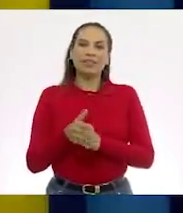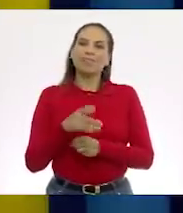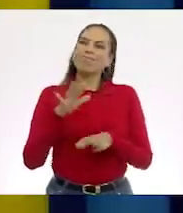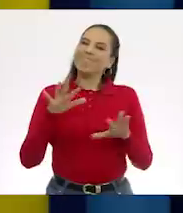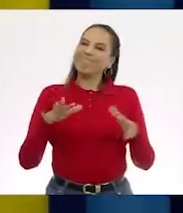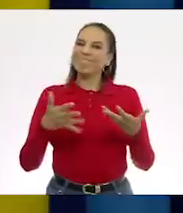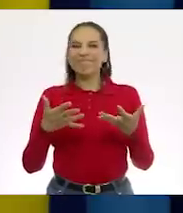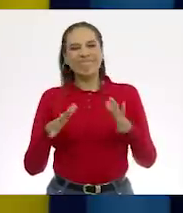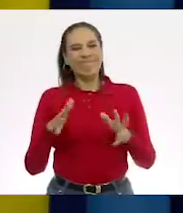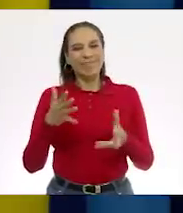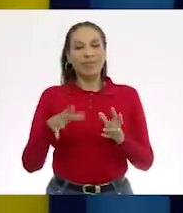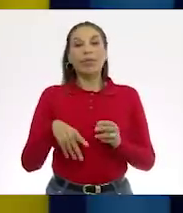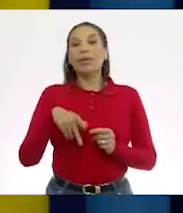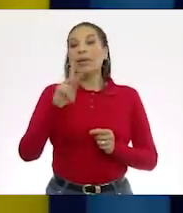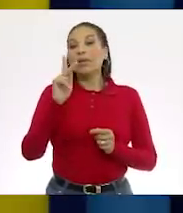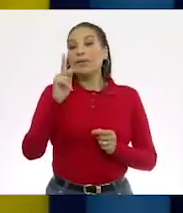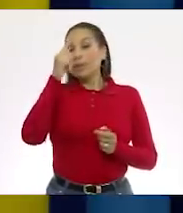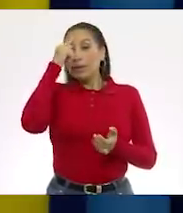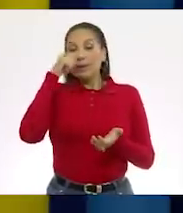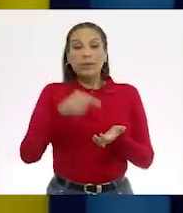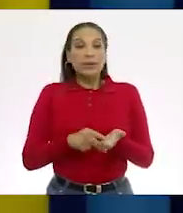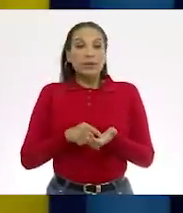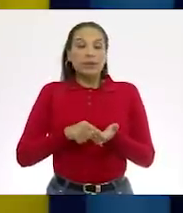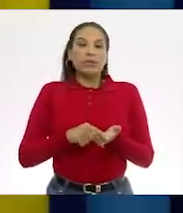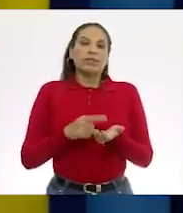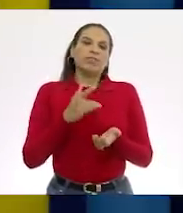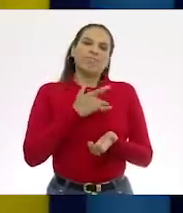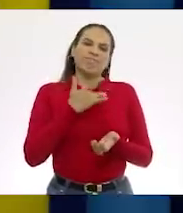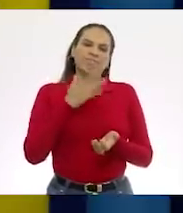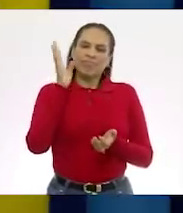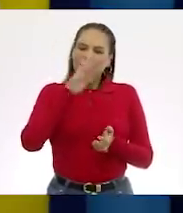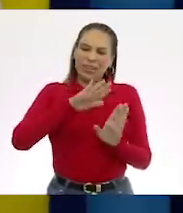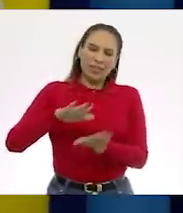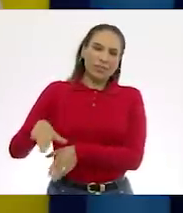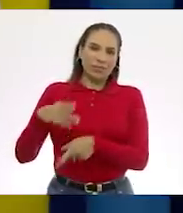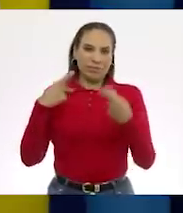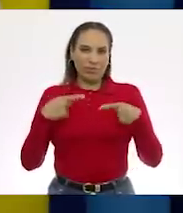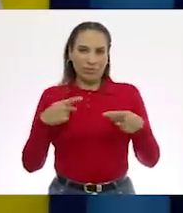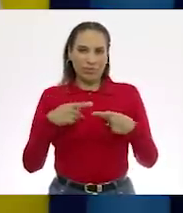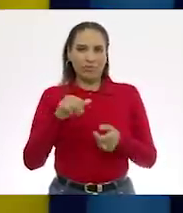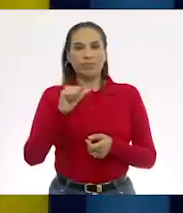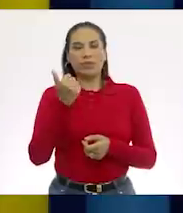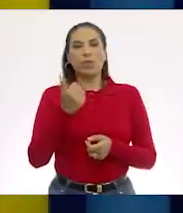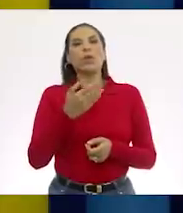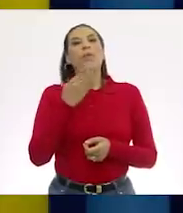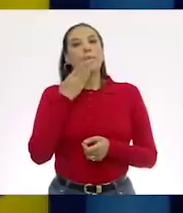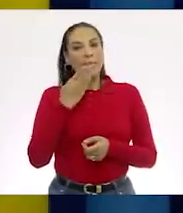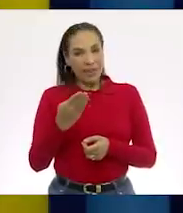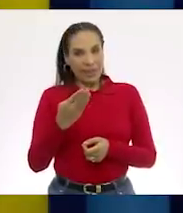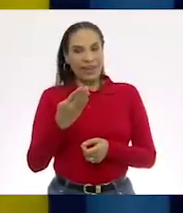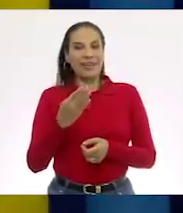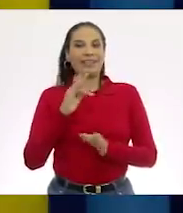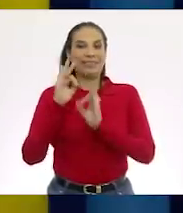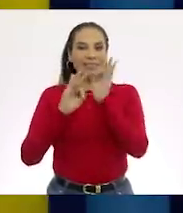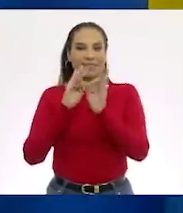Más o menos. Creo que es hacer sentir mal a los demás. Y el buen trato es lo